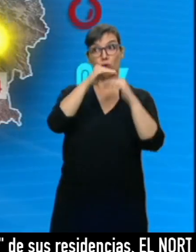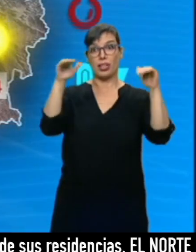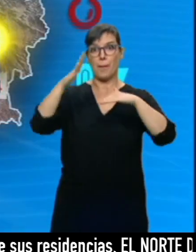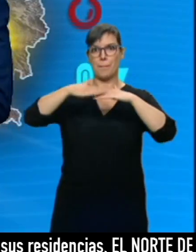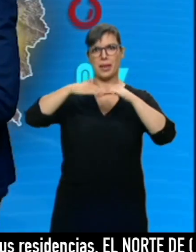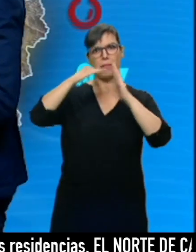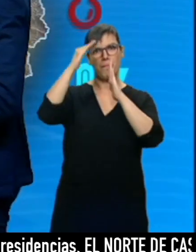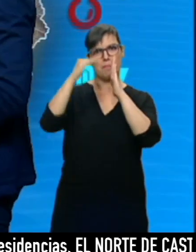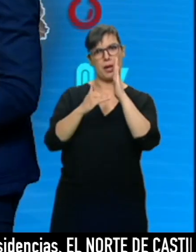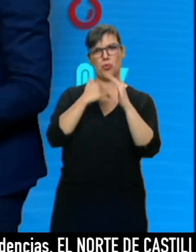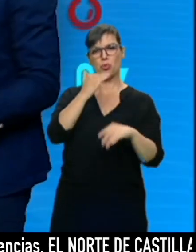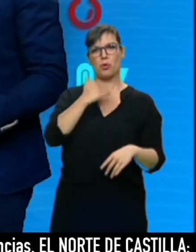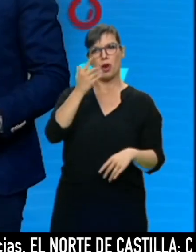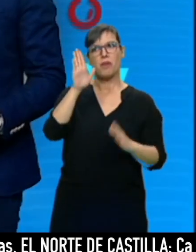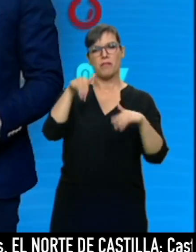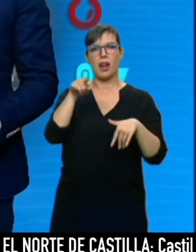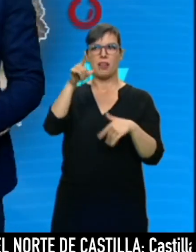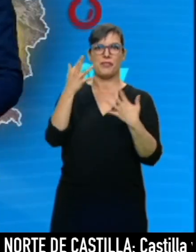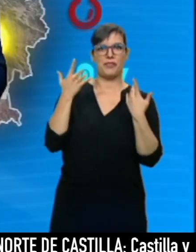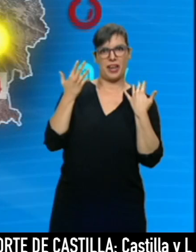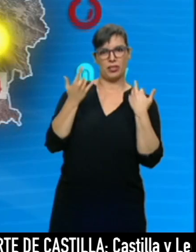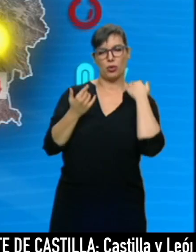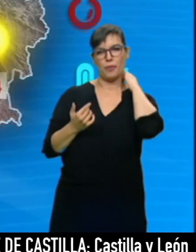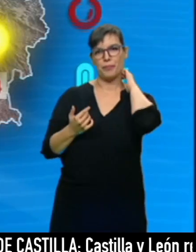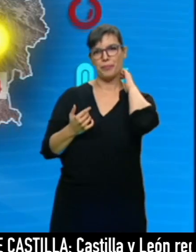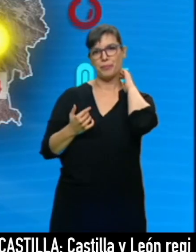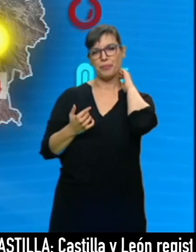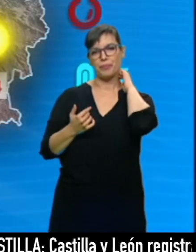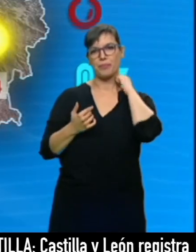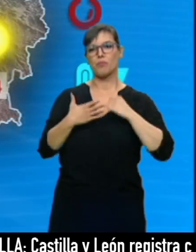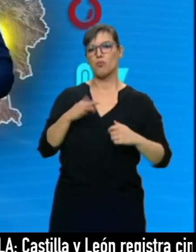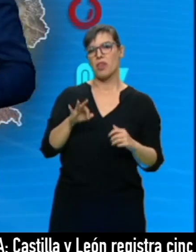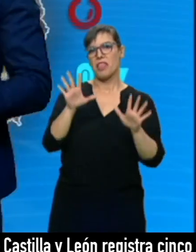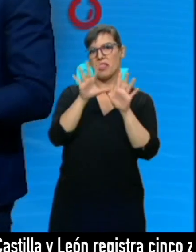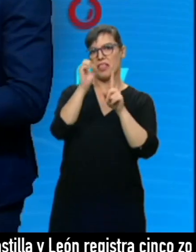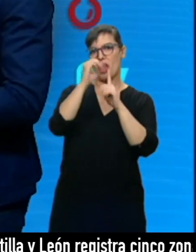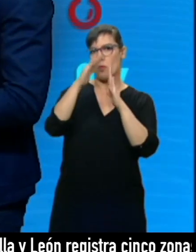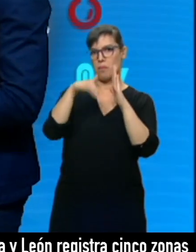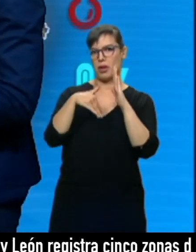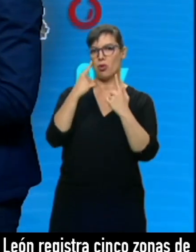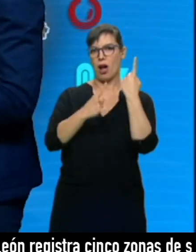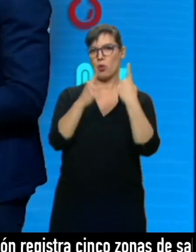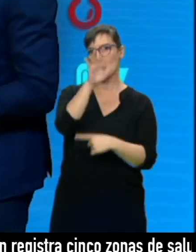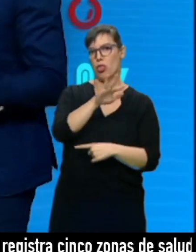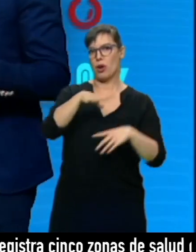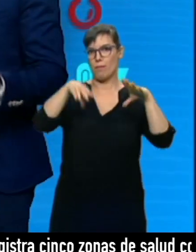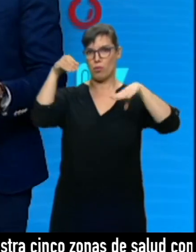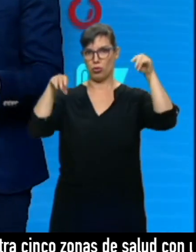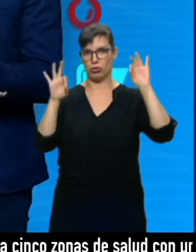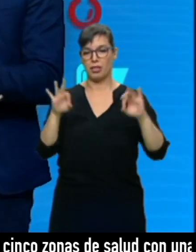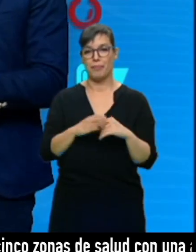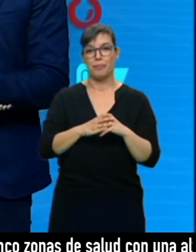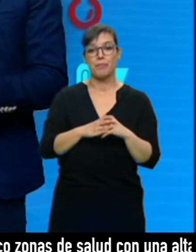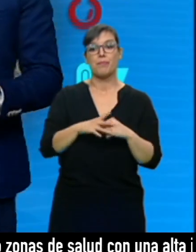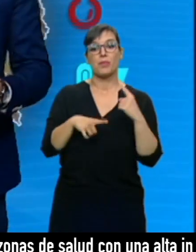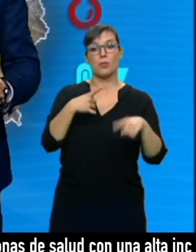han bajado un poco y hemos tenido tiempo mucho más fresco, por debajo incluso de los 10 grados en zonas de montaña. Eso sí, por